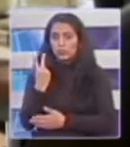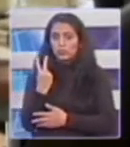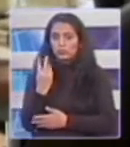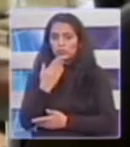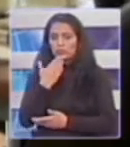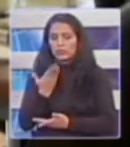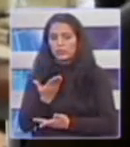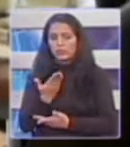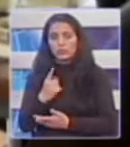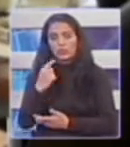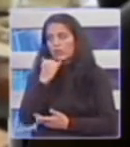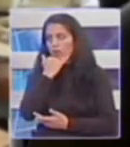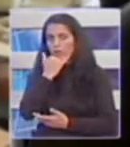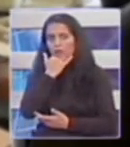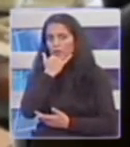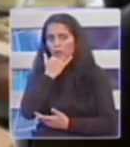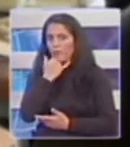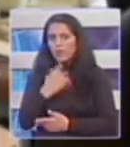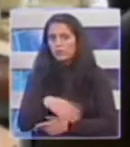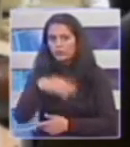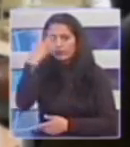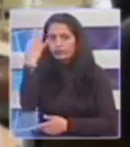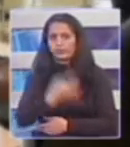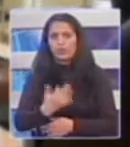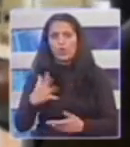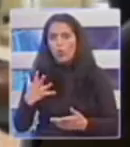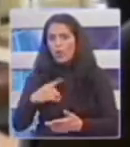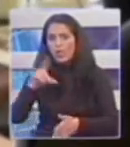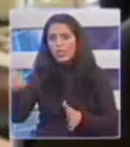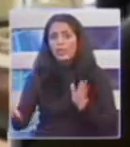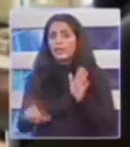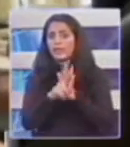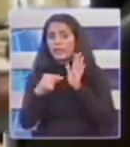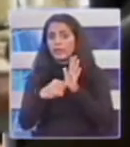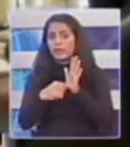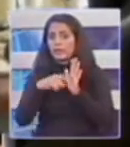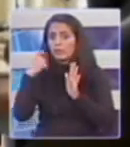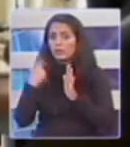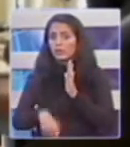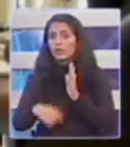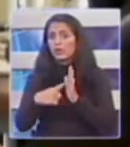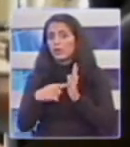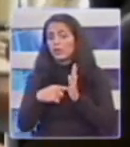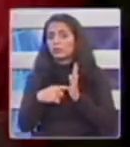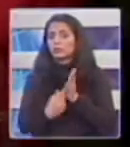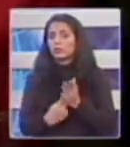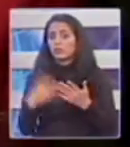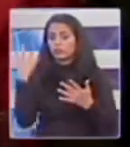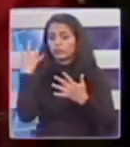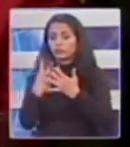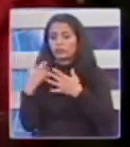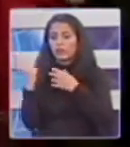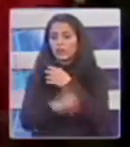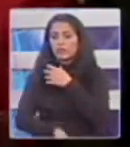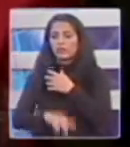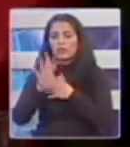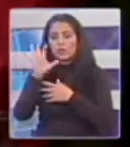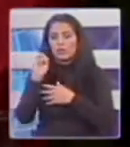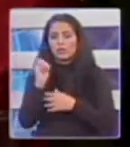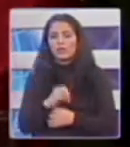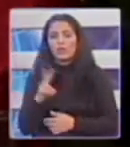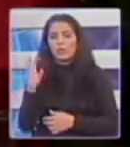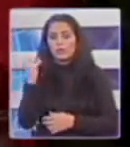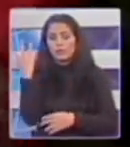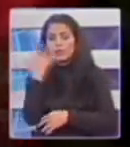aludidos consideraron una falta a la honra, lo que se sanciona con una pena de 15 a 30 días de prisión. Este es un tema